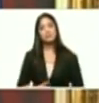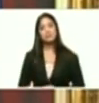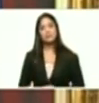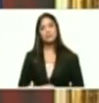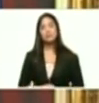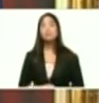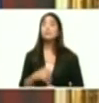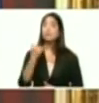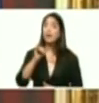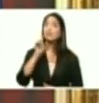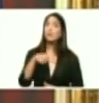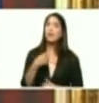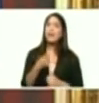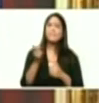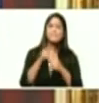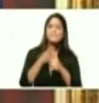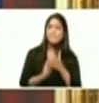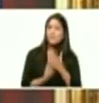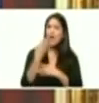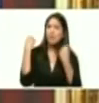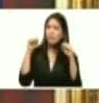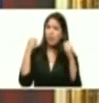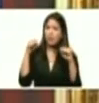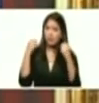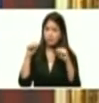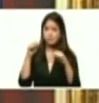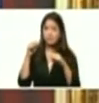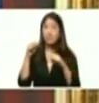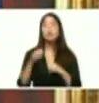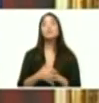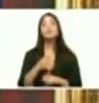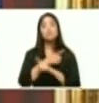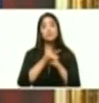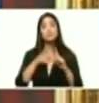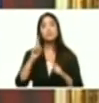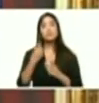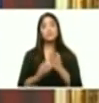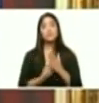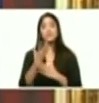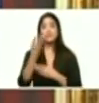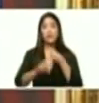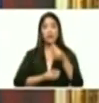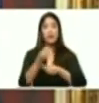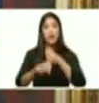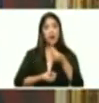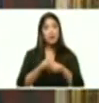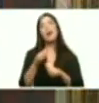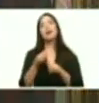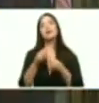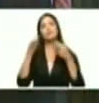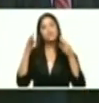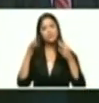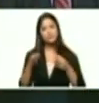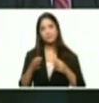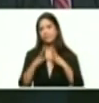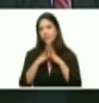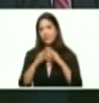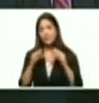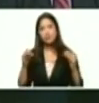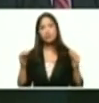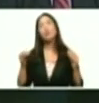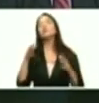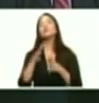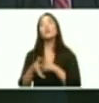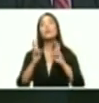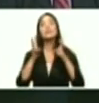que tiene también, de fundamento doctrinario, pero debe tener, de capacidad creadora, en lo concreto, en todos los aspectos, de la vida